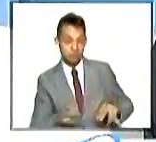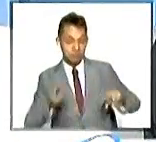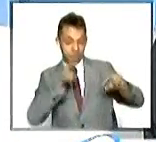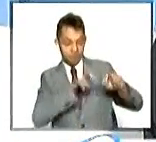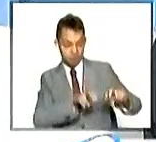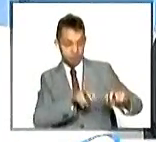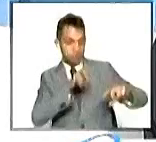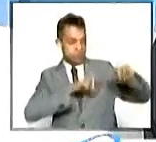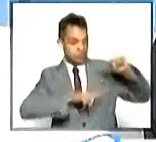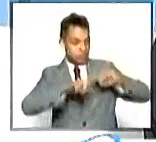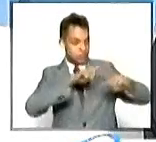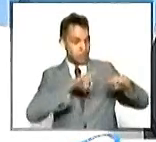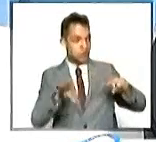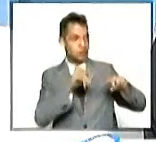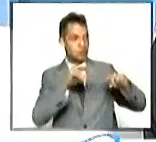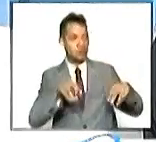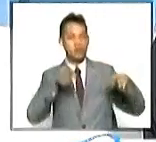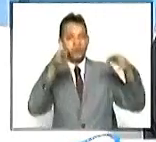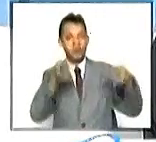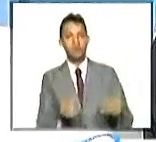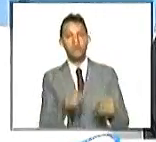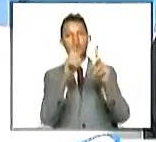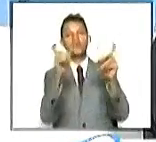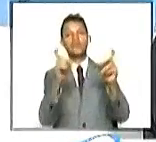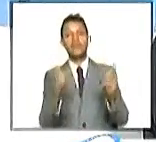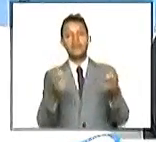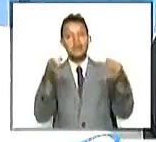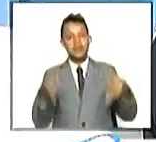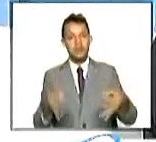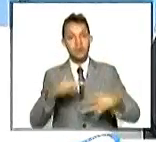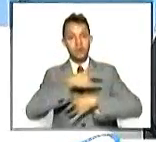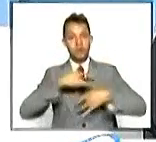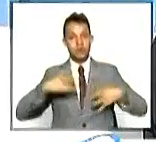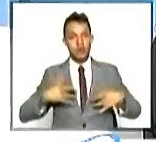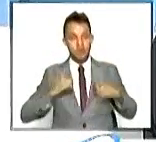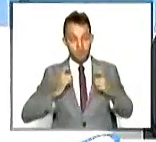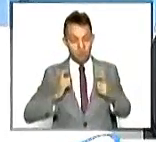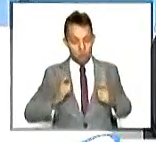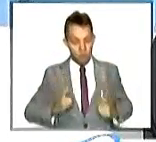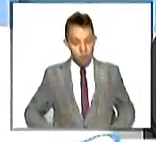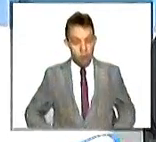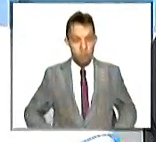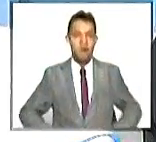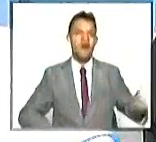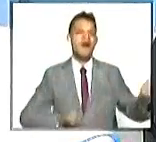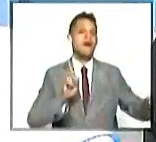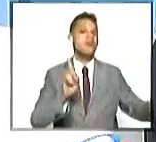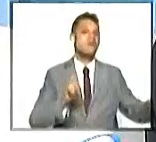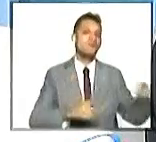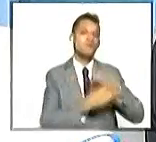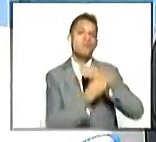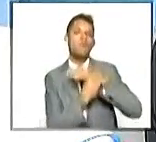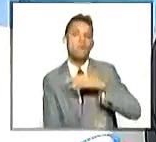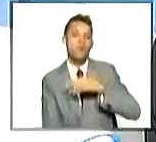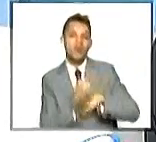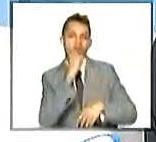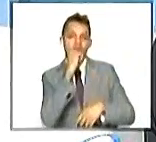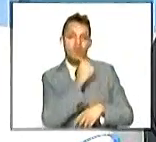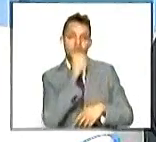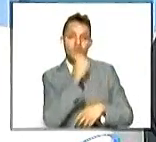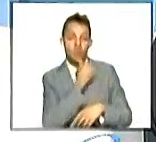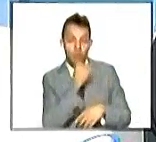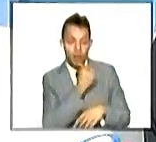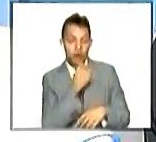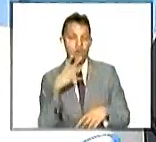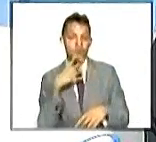todos reunidos para hablar sobre la salud física, mental y emocional de la población vulnerable, que eso es lo que hace en realidad